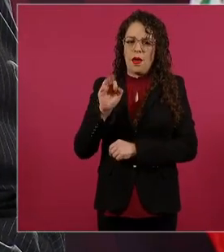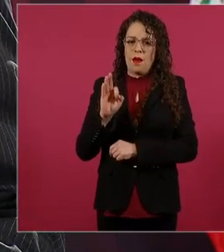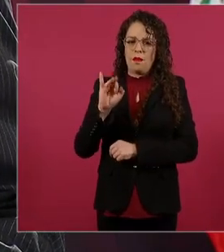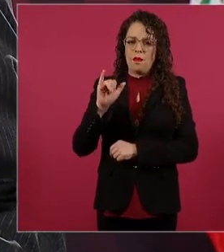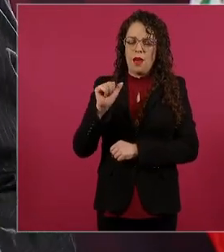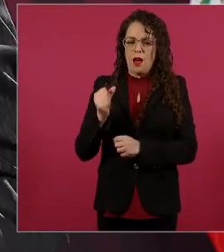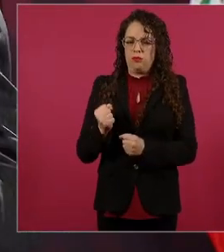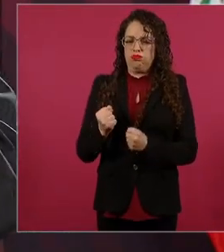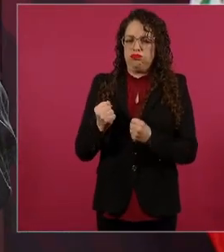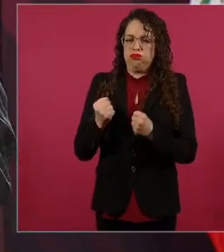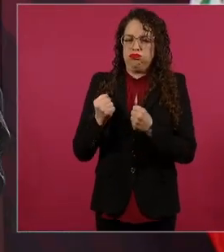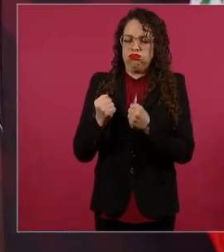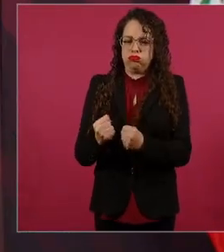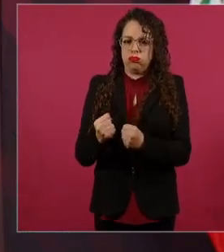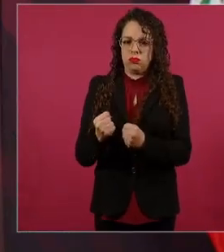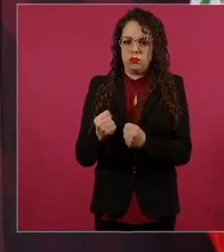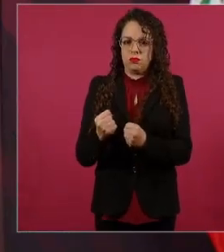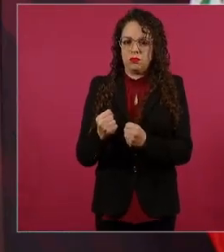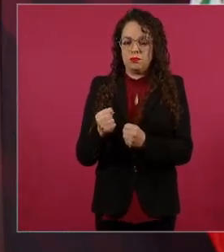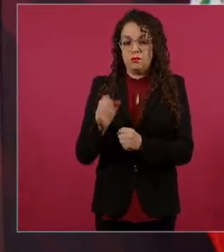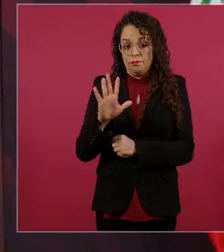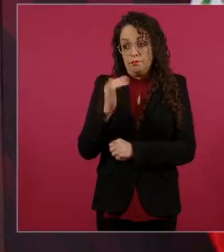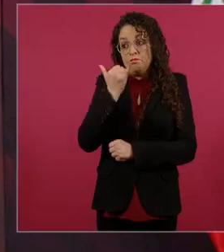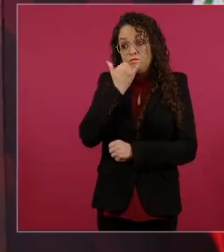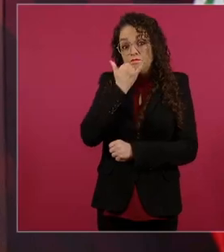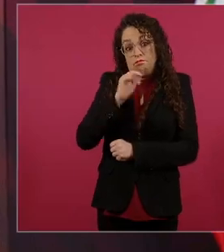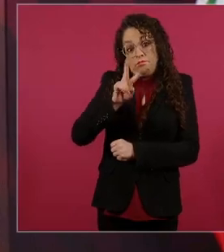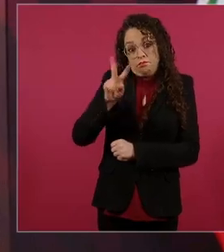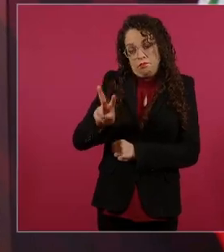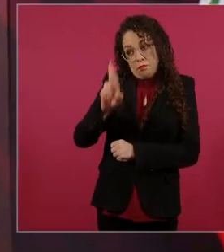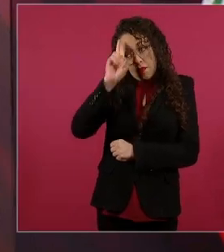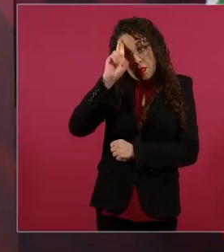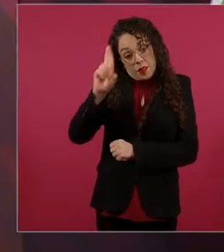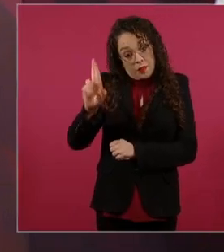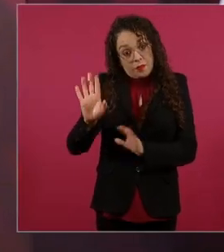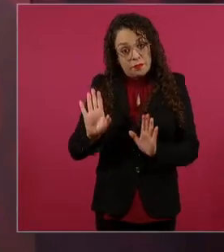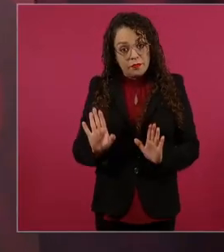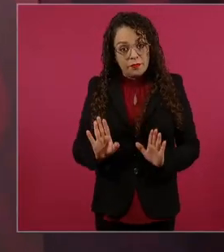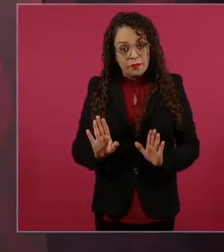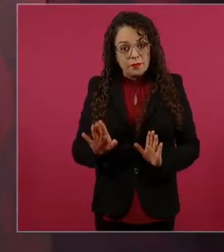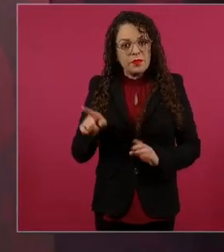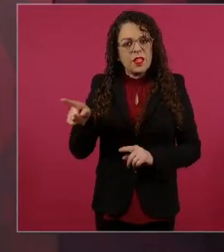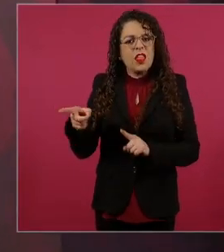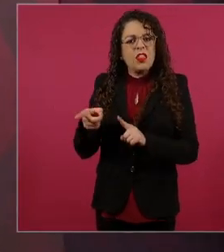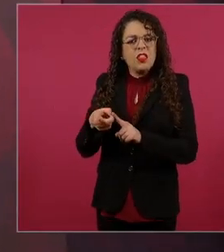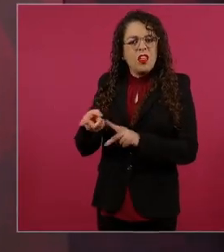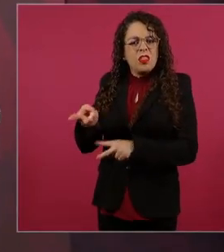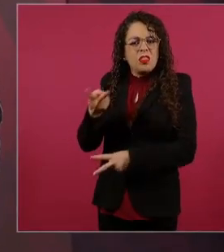y eso viene desde la época de Porfirio Díaz